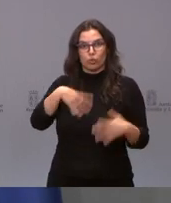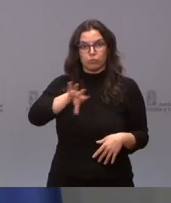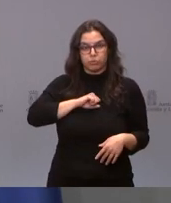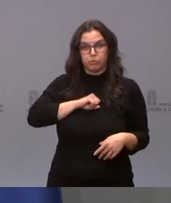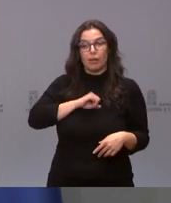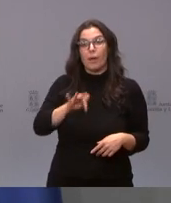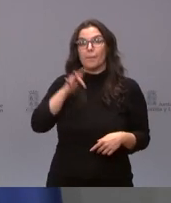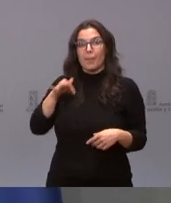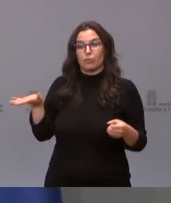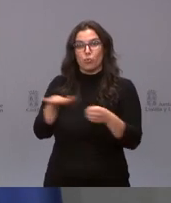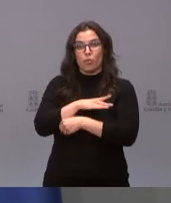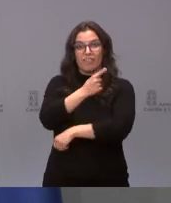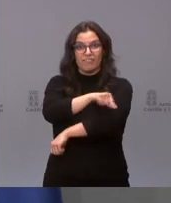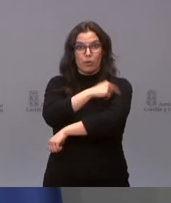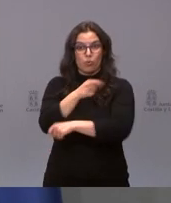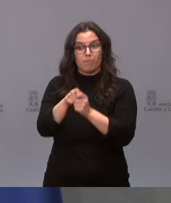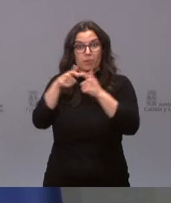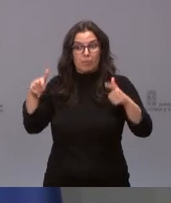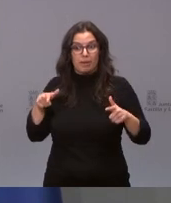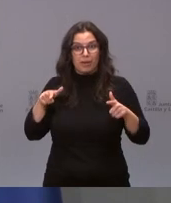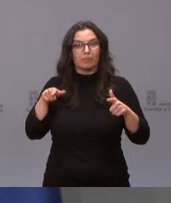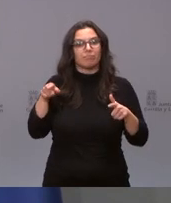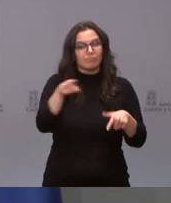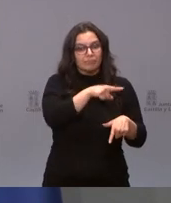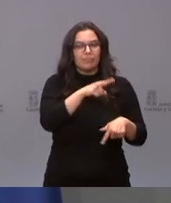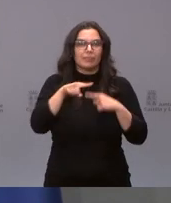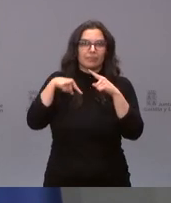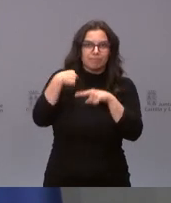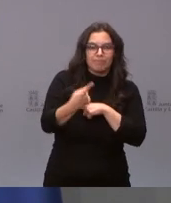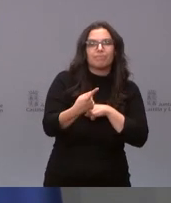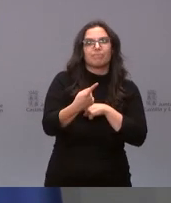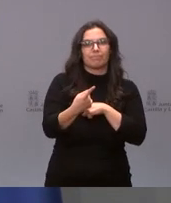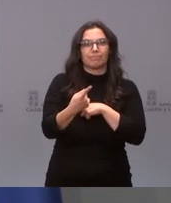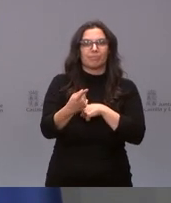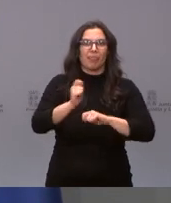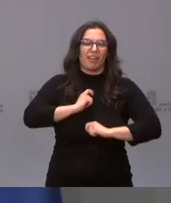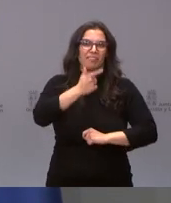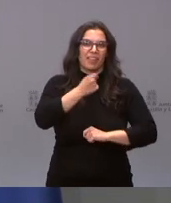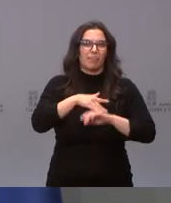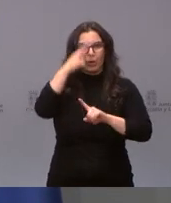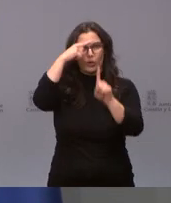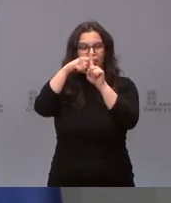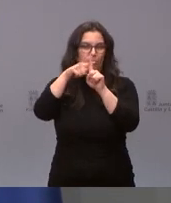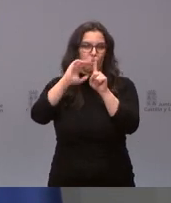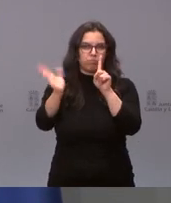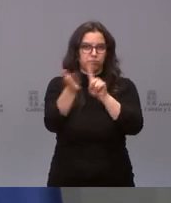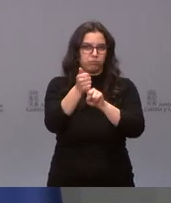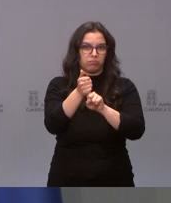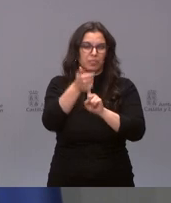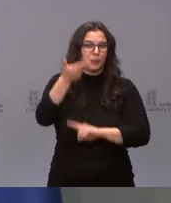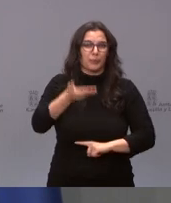una mayor cobertura poblacional con la vacuna nos van a permitir los objetivos fundamentales que es